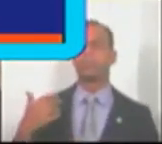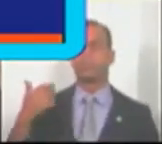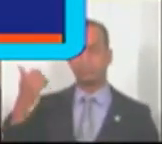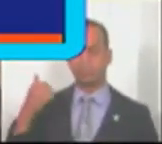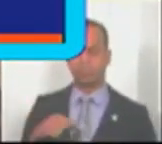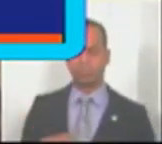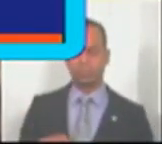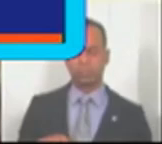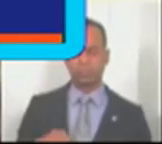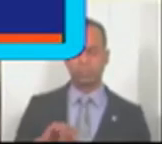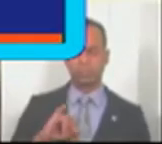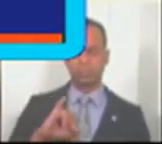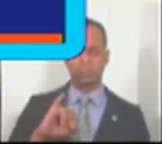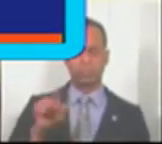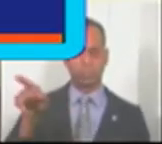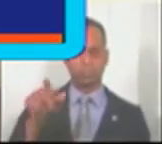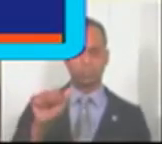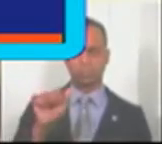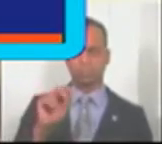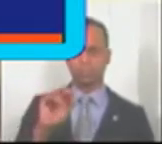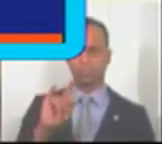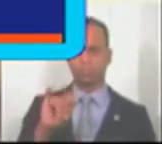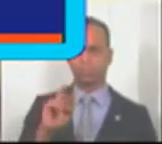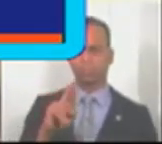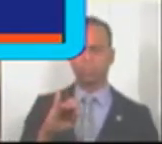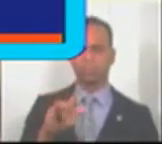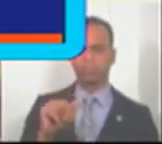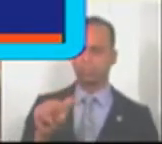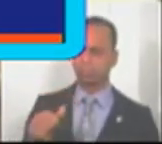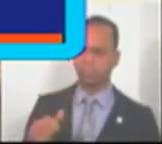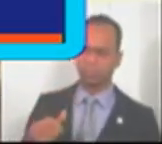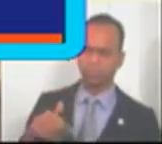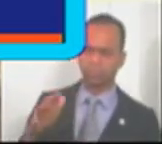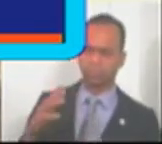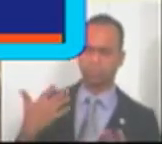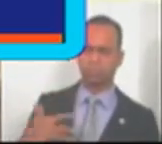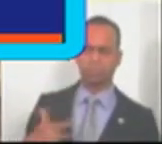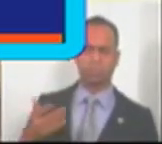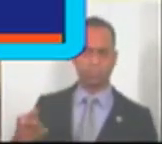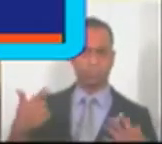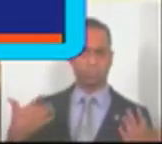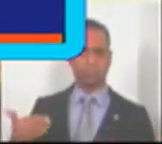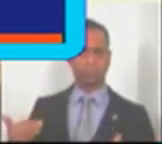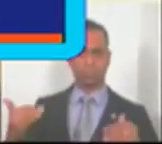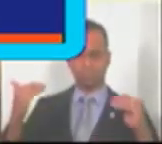de Djokovic en Australia, que sin duda es un inmenso deportista.